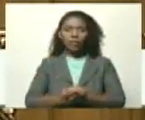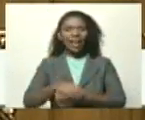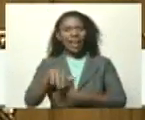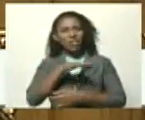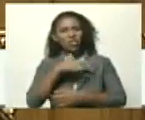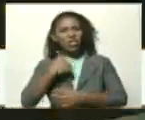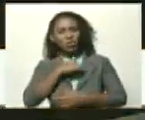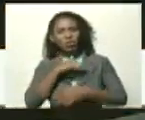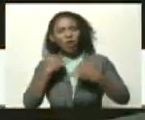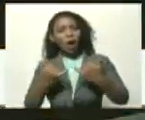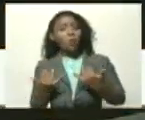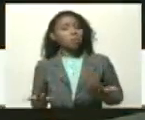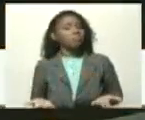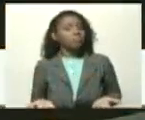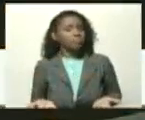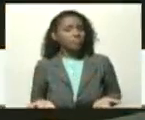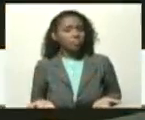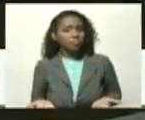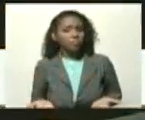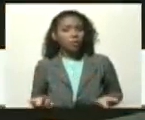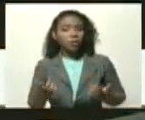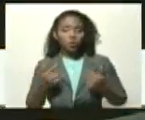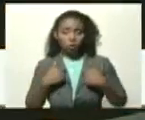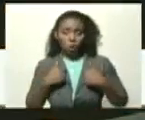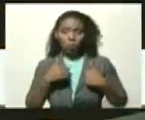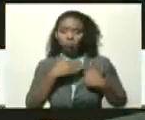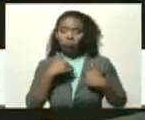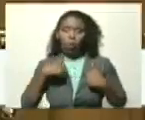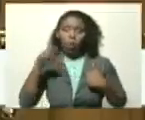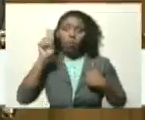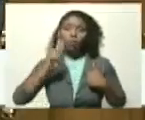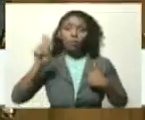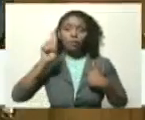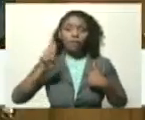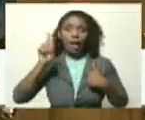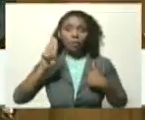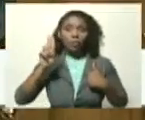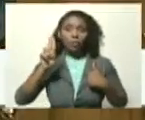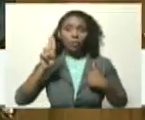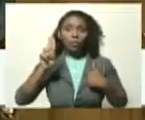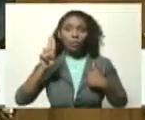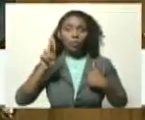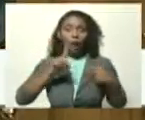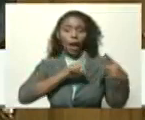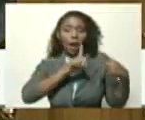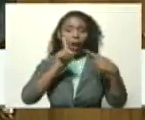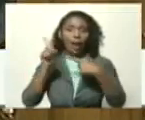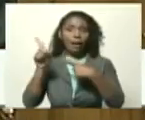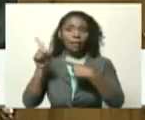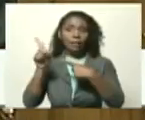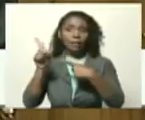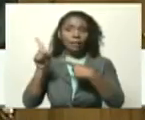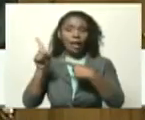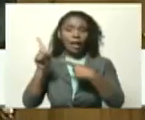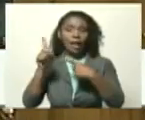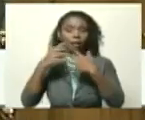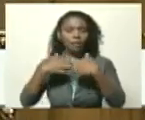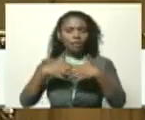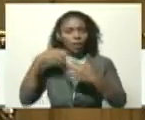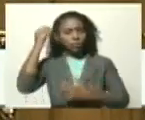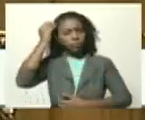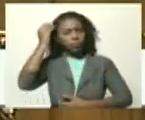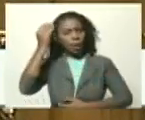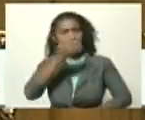estamos ahora. Me atrevo, utilizando esa reflexión del